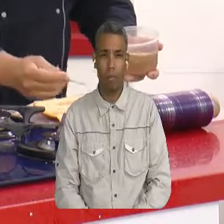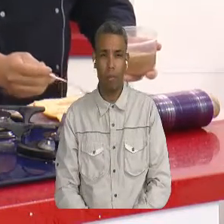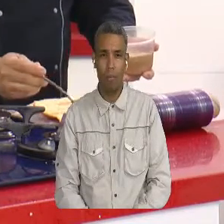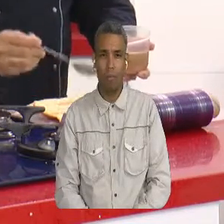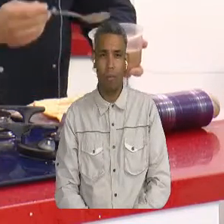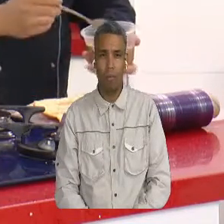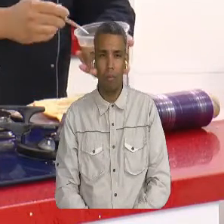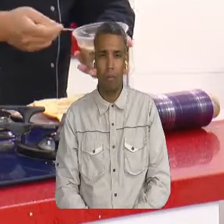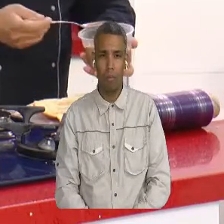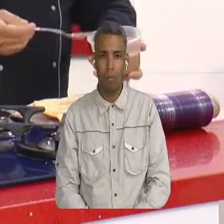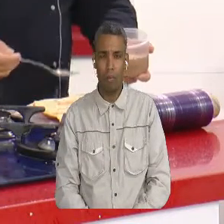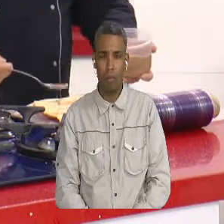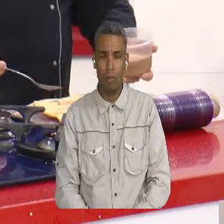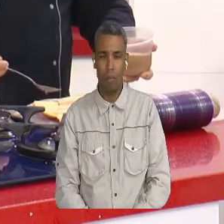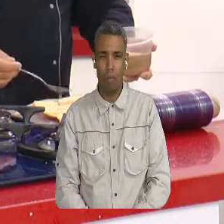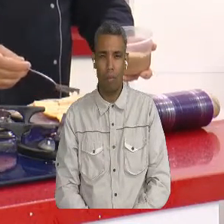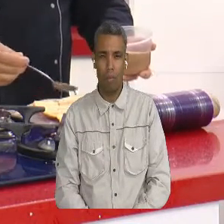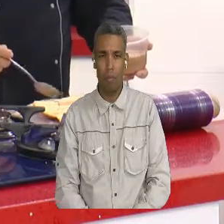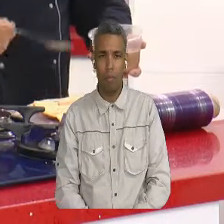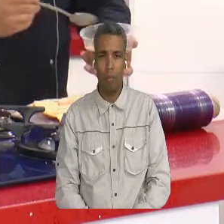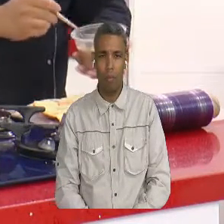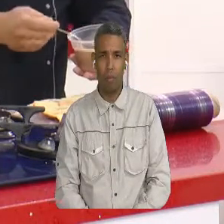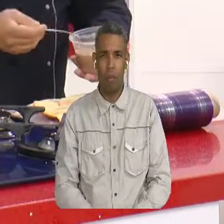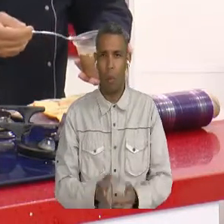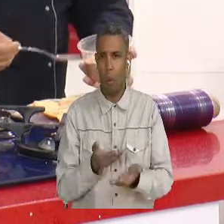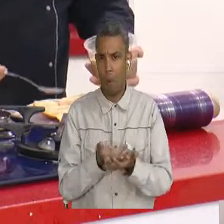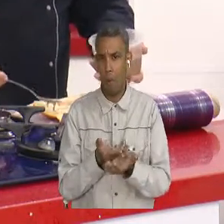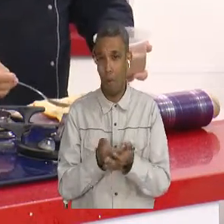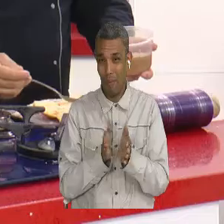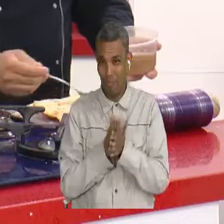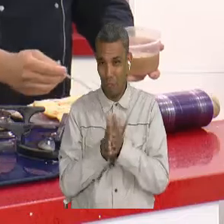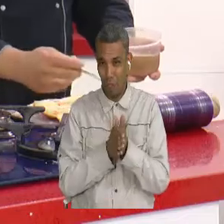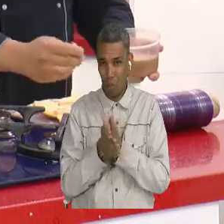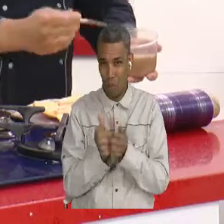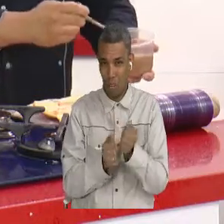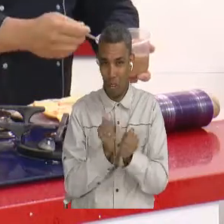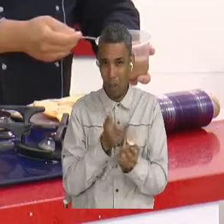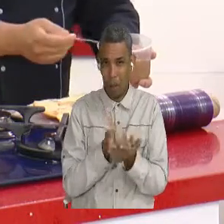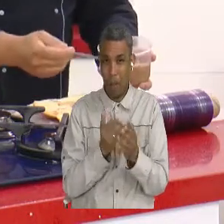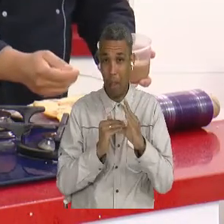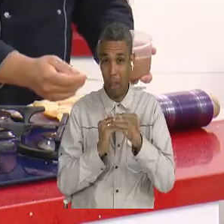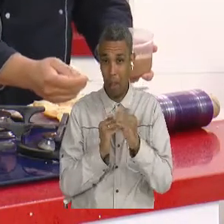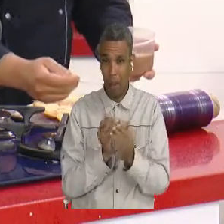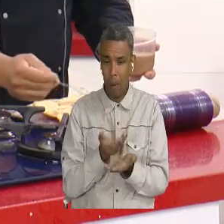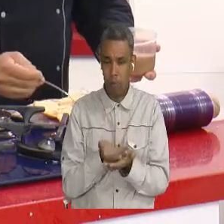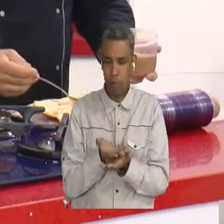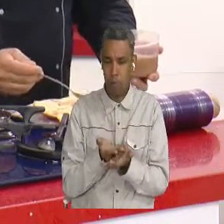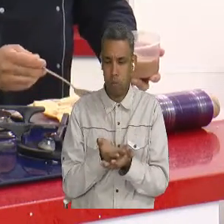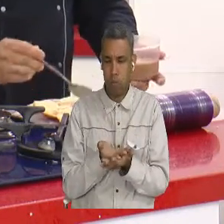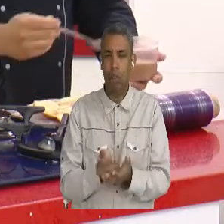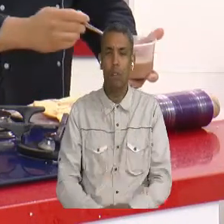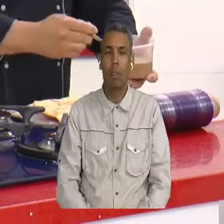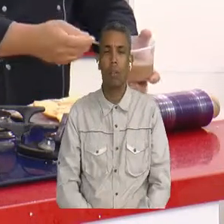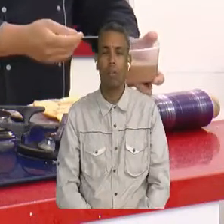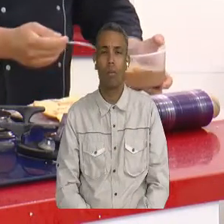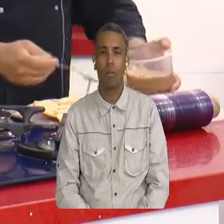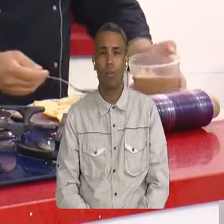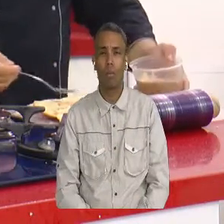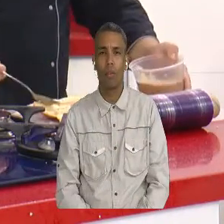Humedecer esto para que quede mojadito, para que quede blandito, porque el pan obviamente pues es una